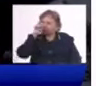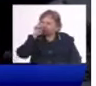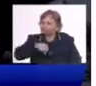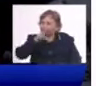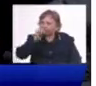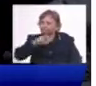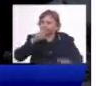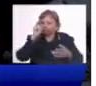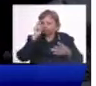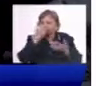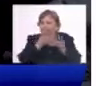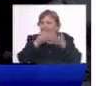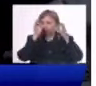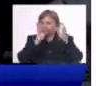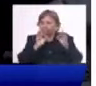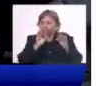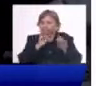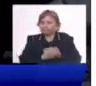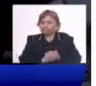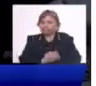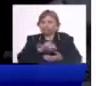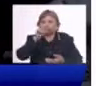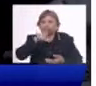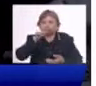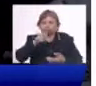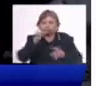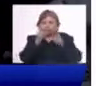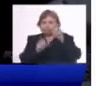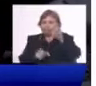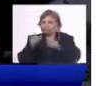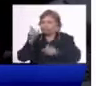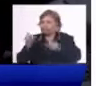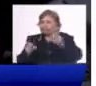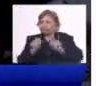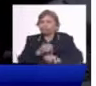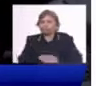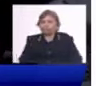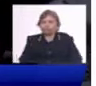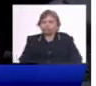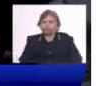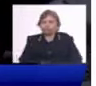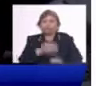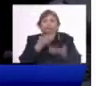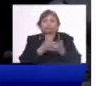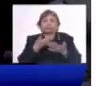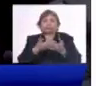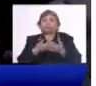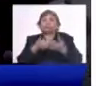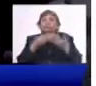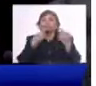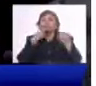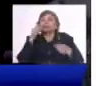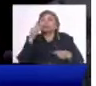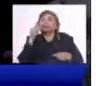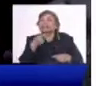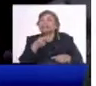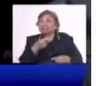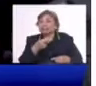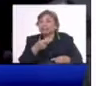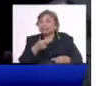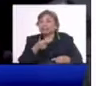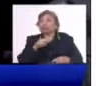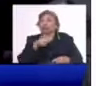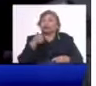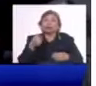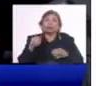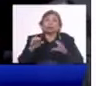una traducción exacta de las necesidades populares. Una cosa es deber ser y